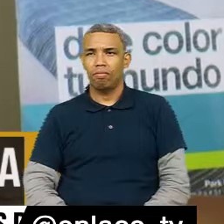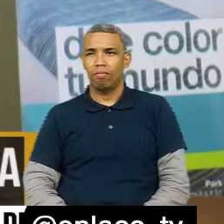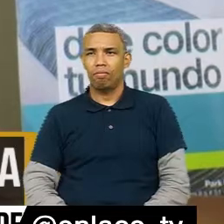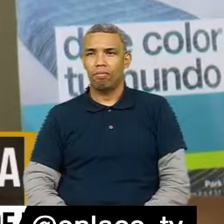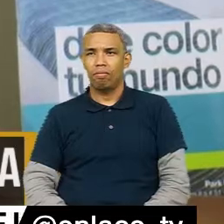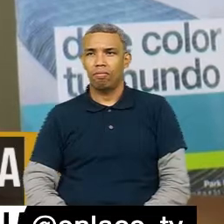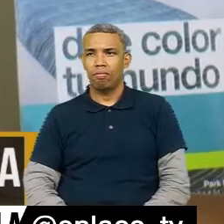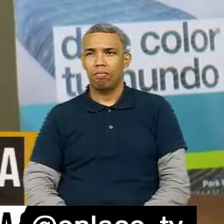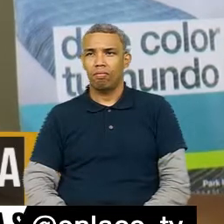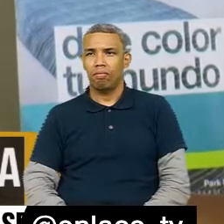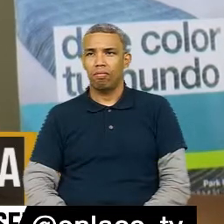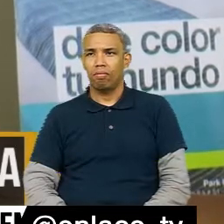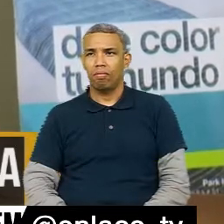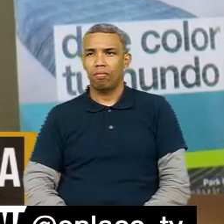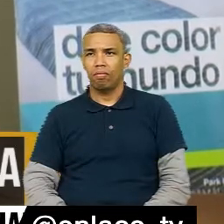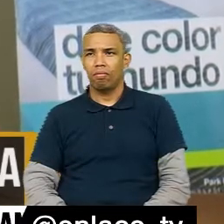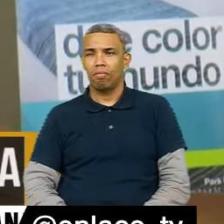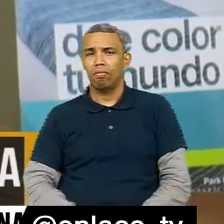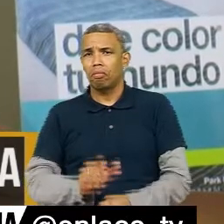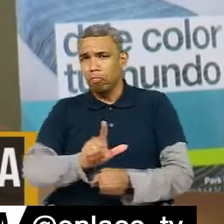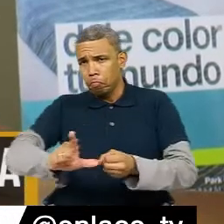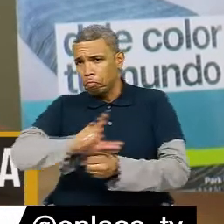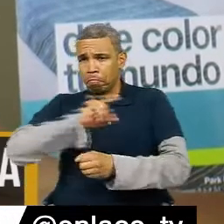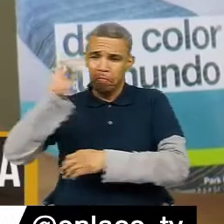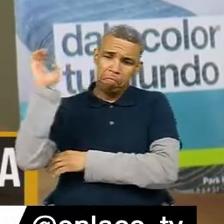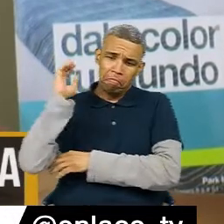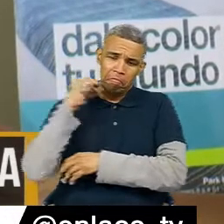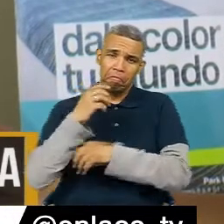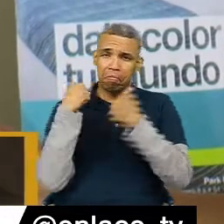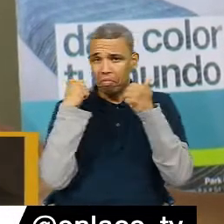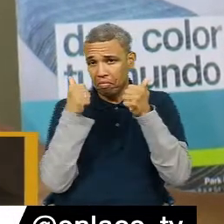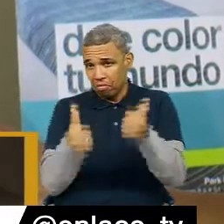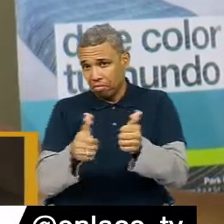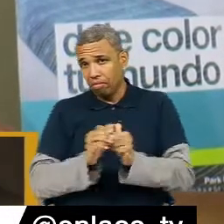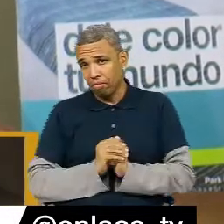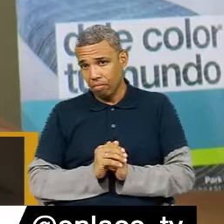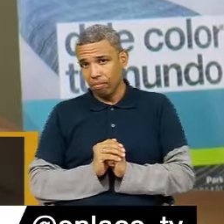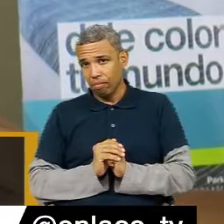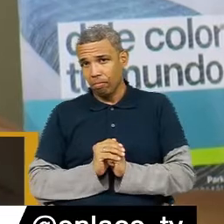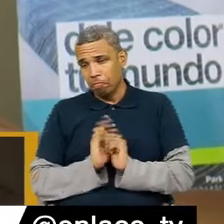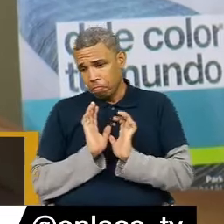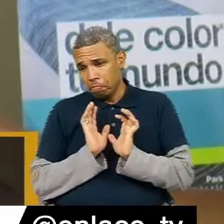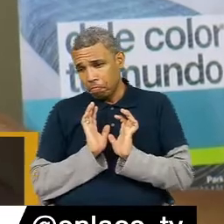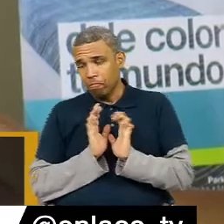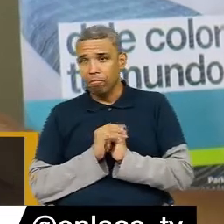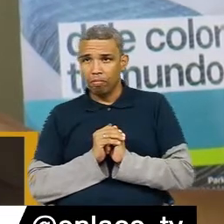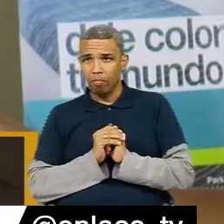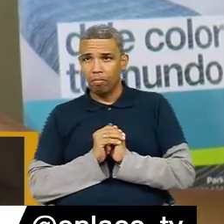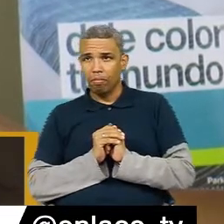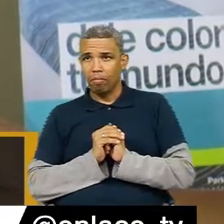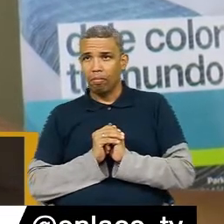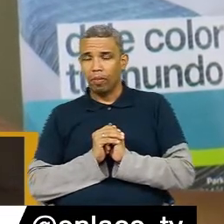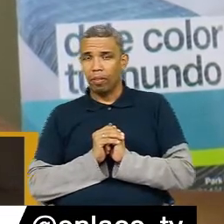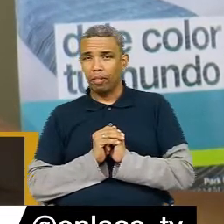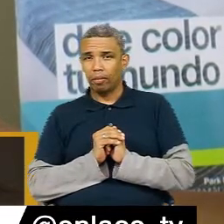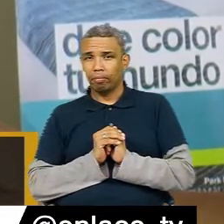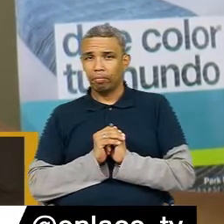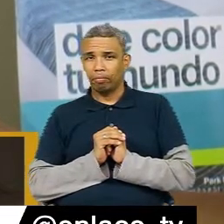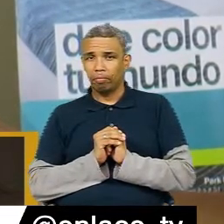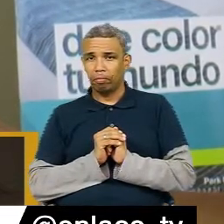de la Copa Sudamericana y venimos a una ciudad donde últimamente hemos obtenido muy buenos